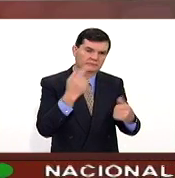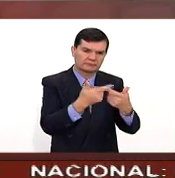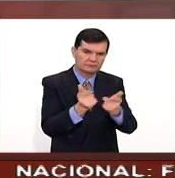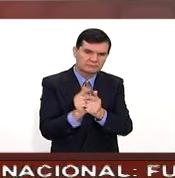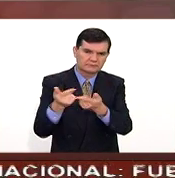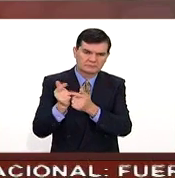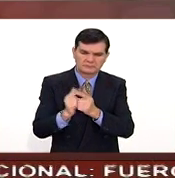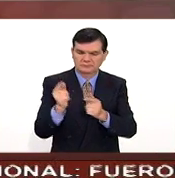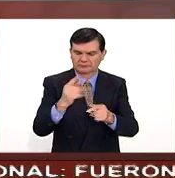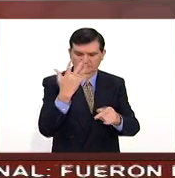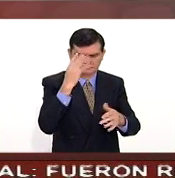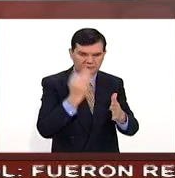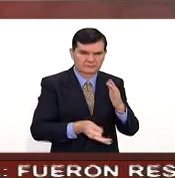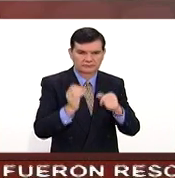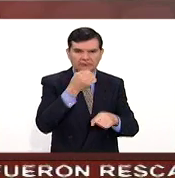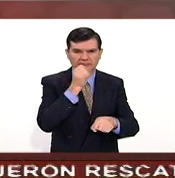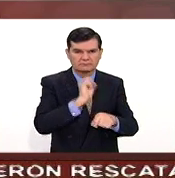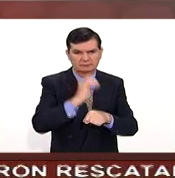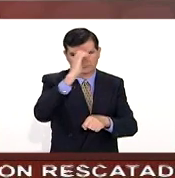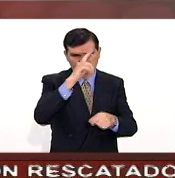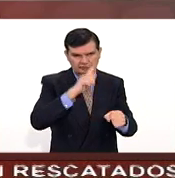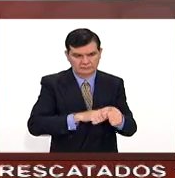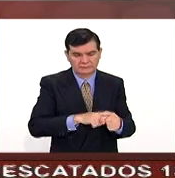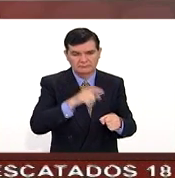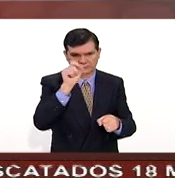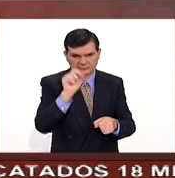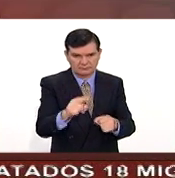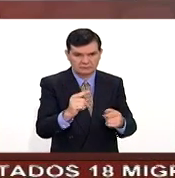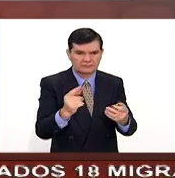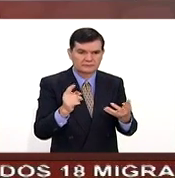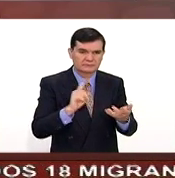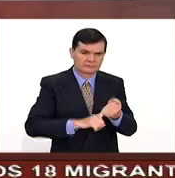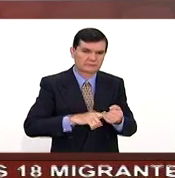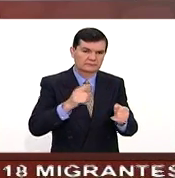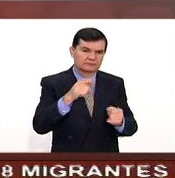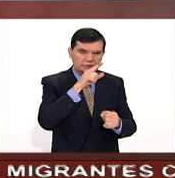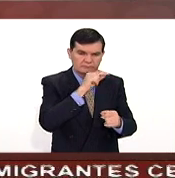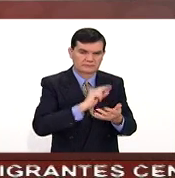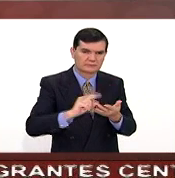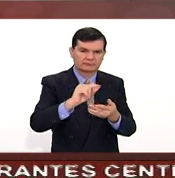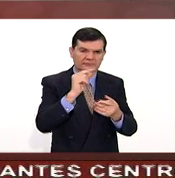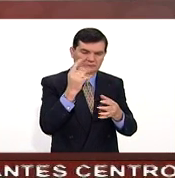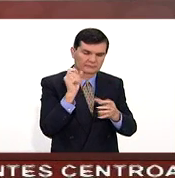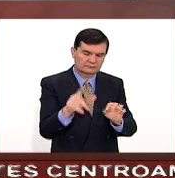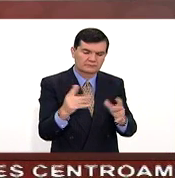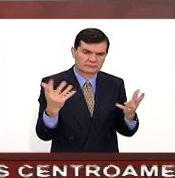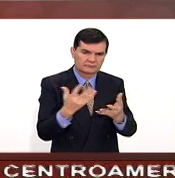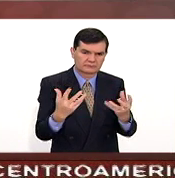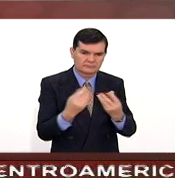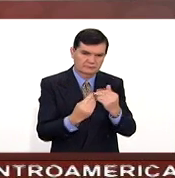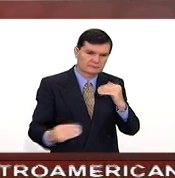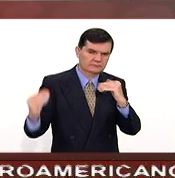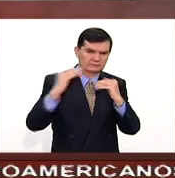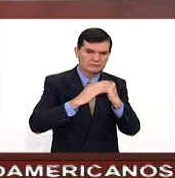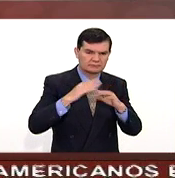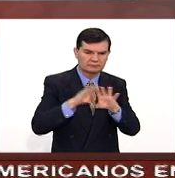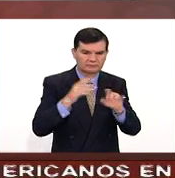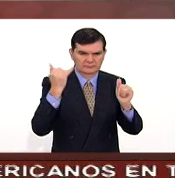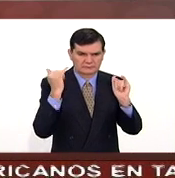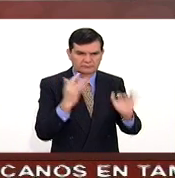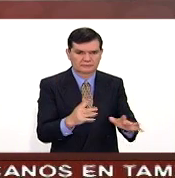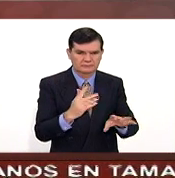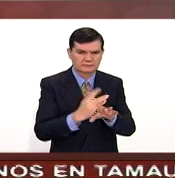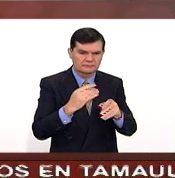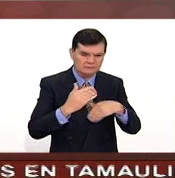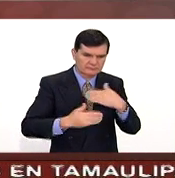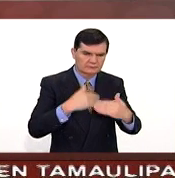la creación de la Secretaría de Cultura. En esta misma red social, en Twitter, publicó: con ello superamos la trampa burocrática